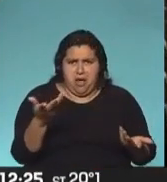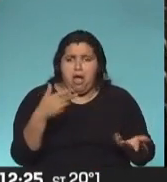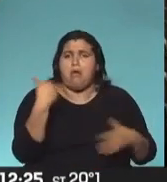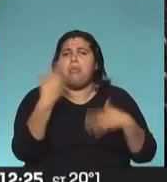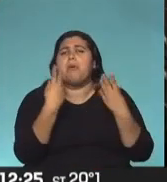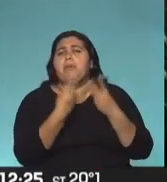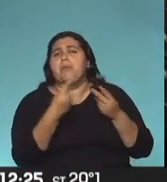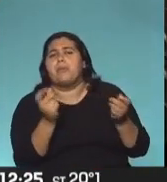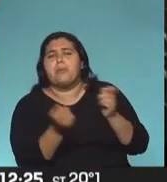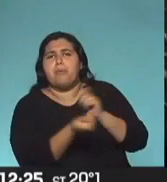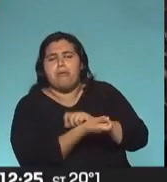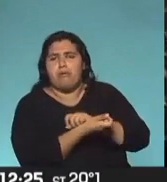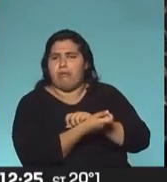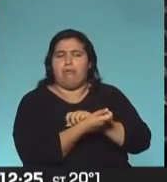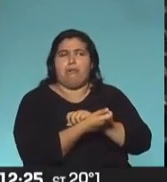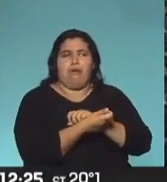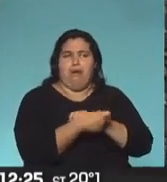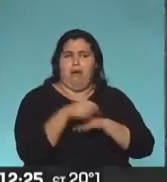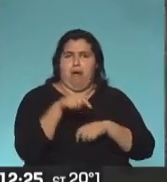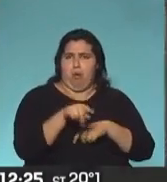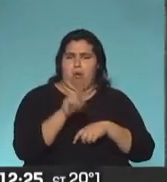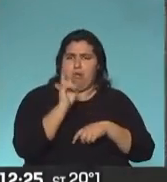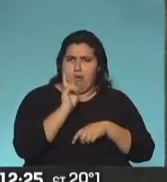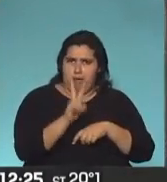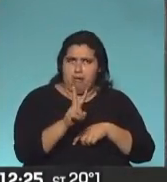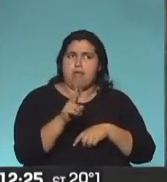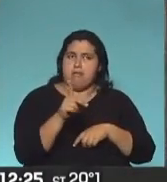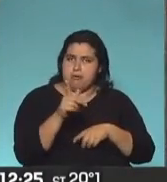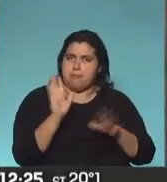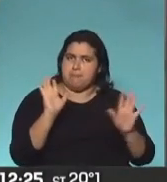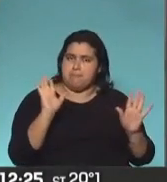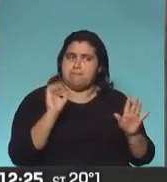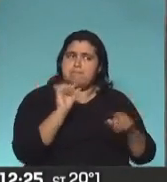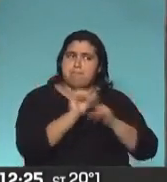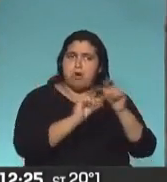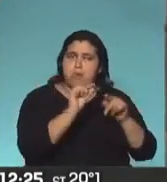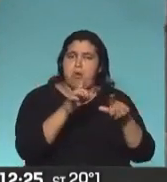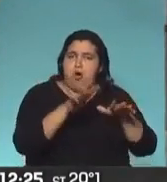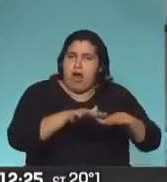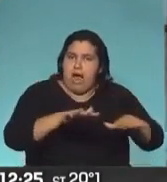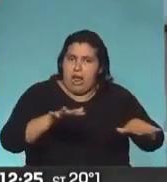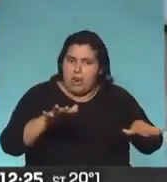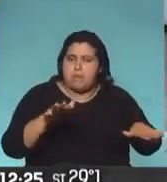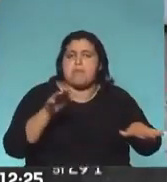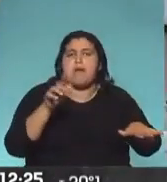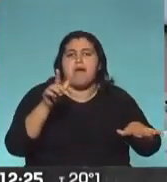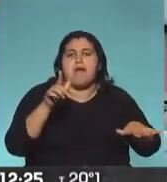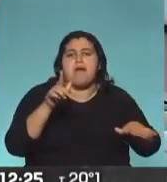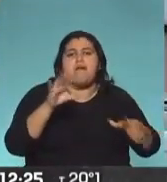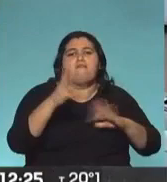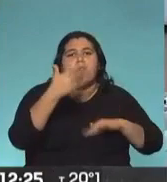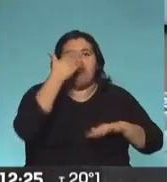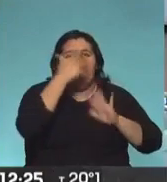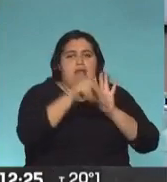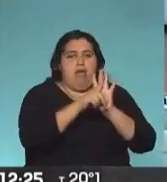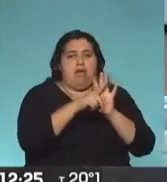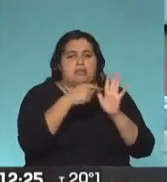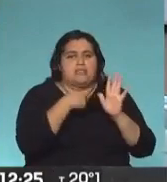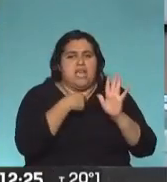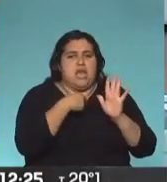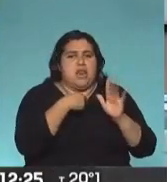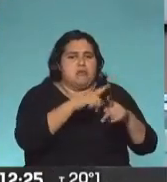y ahora que creo que es un paso importante para calmar la situación se va a discutir una reforma constitucional